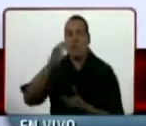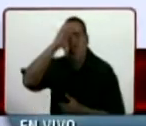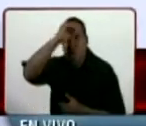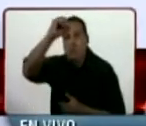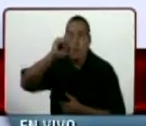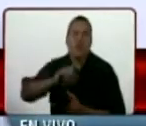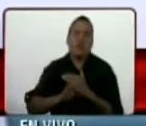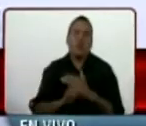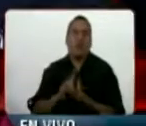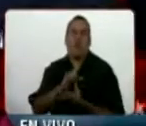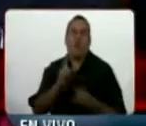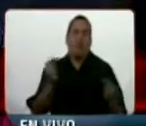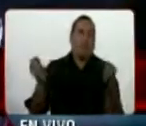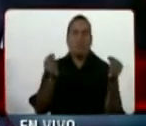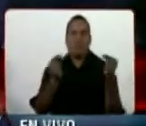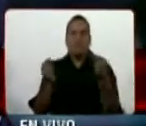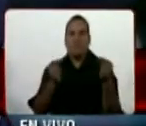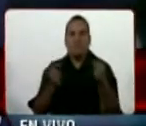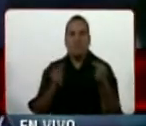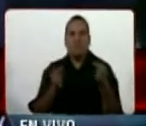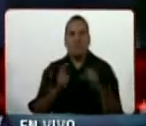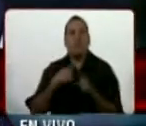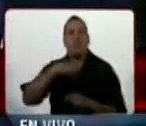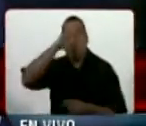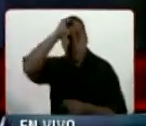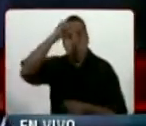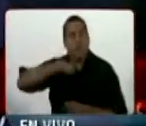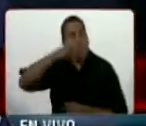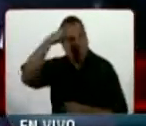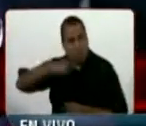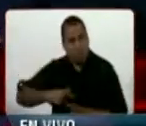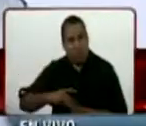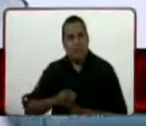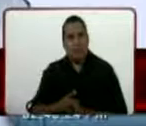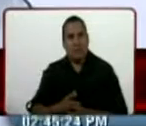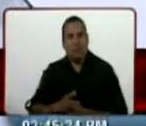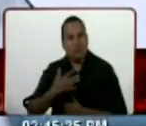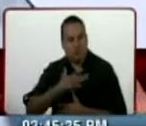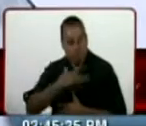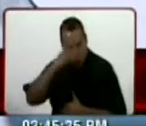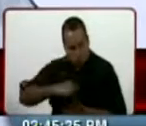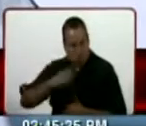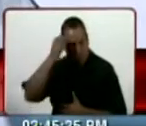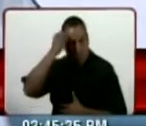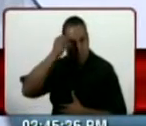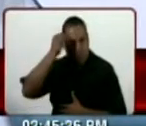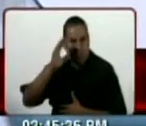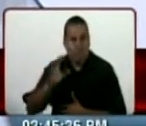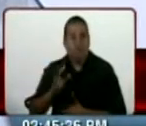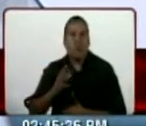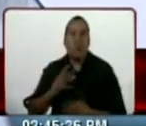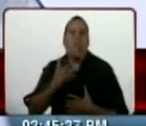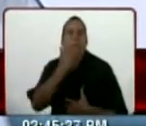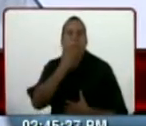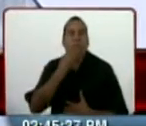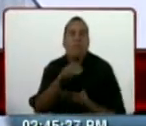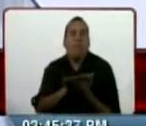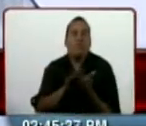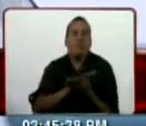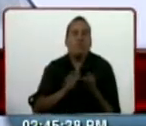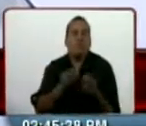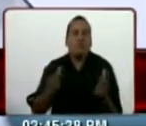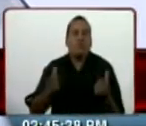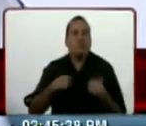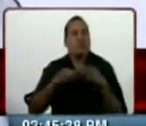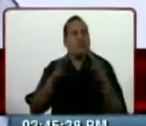en el alto mando político, pero es una opinión muy personal. Personalmente creo que lo más sano para una democracia es